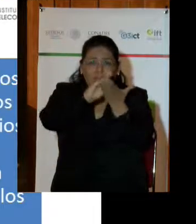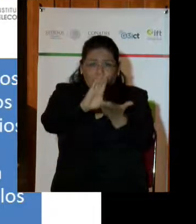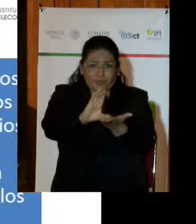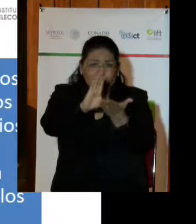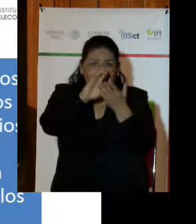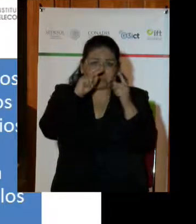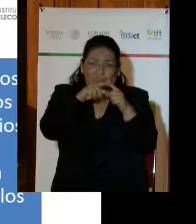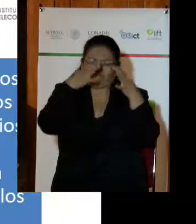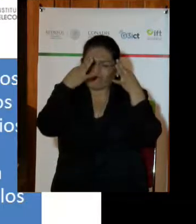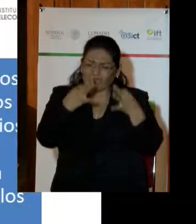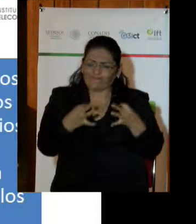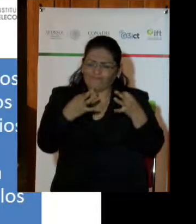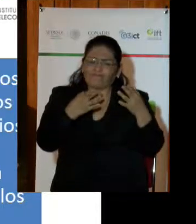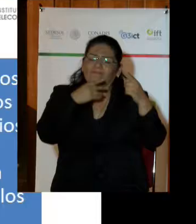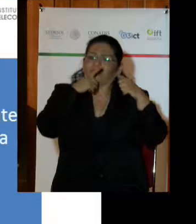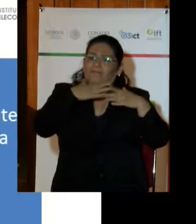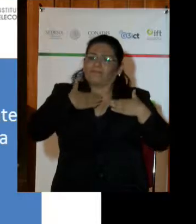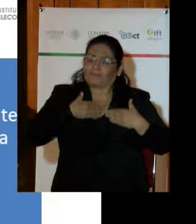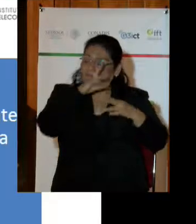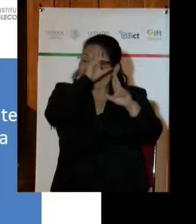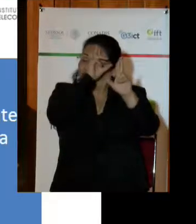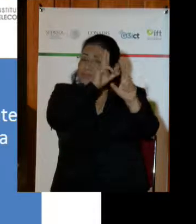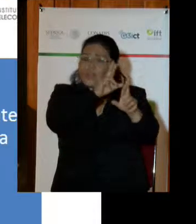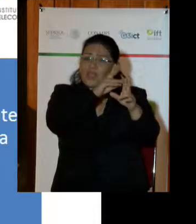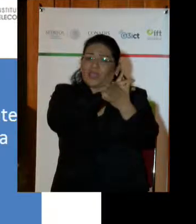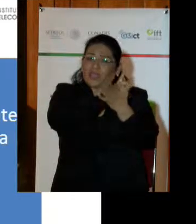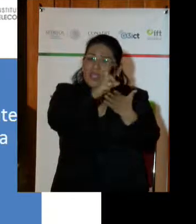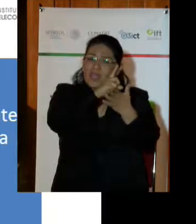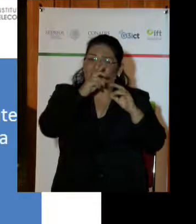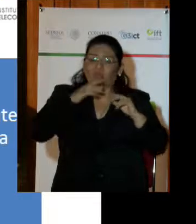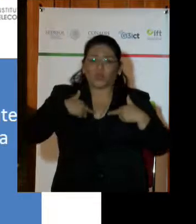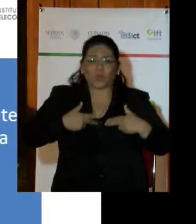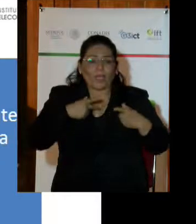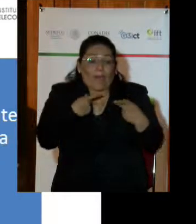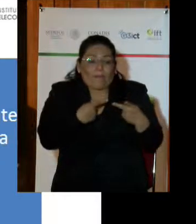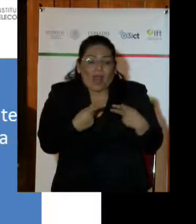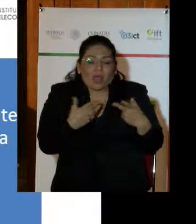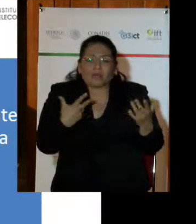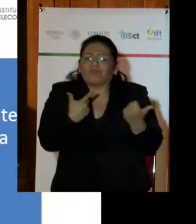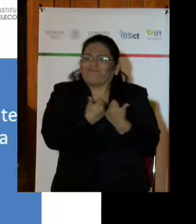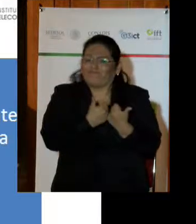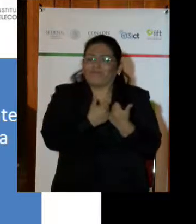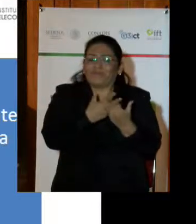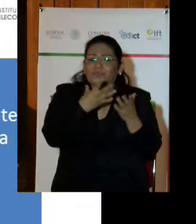forma eficiente, digna, respetuosa y práctica.